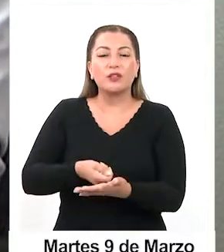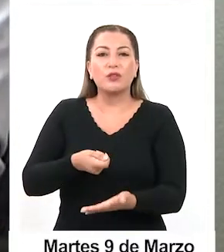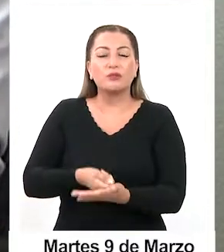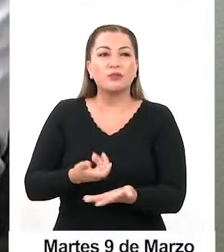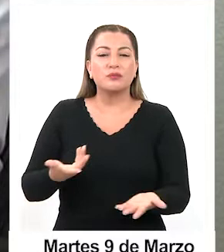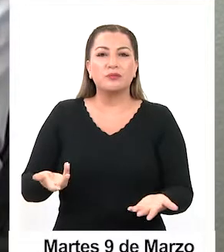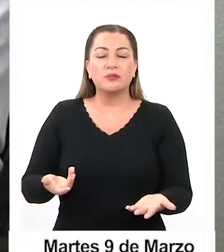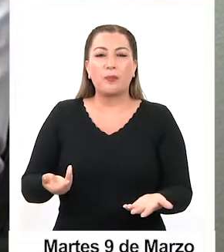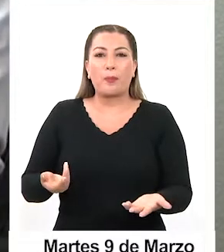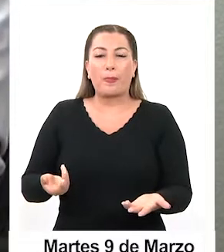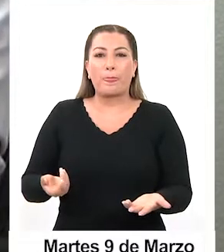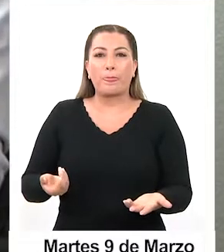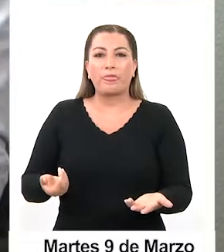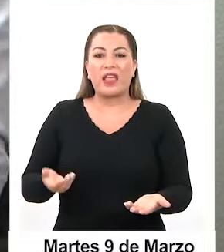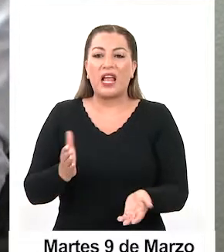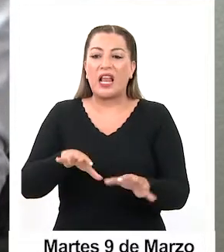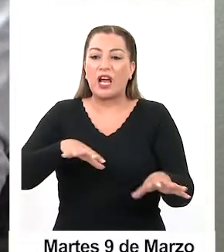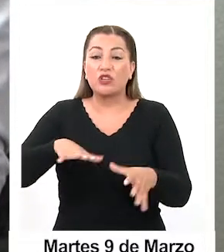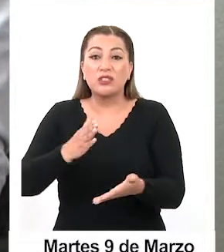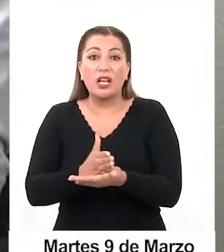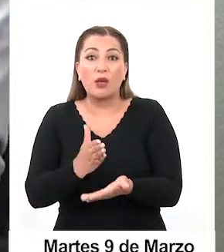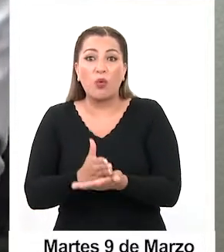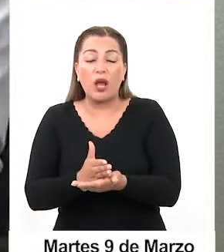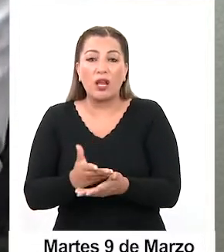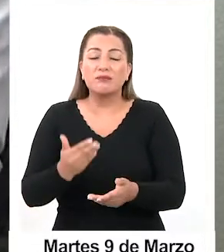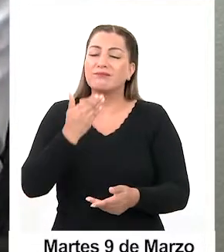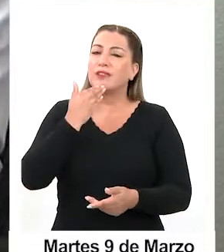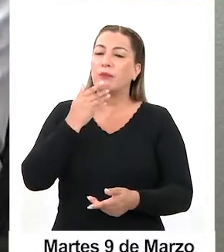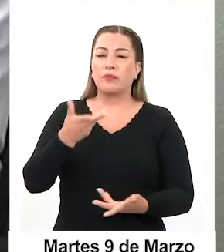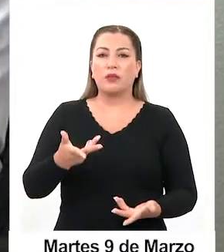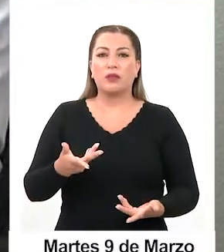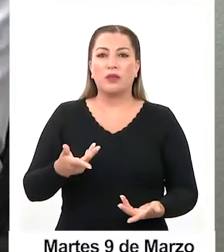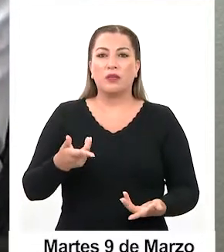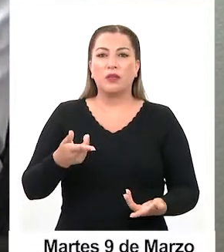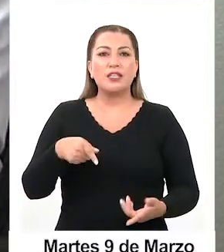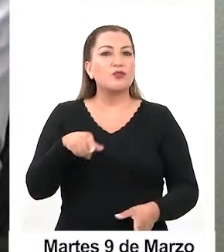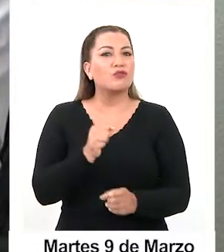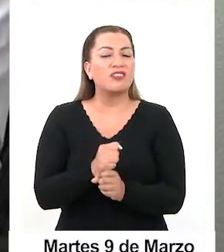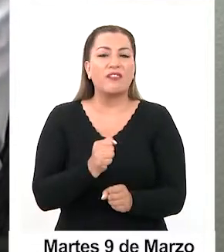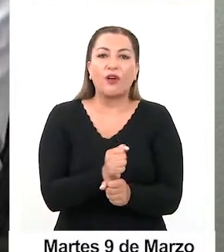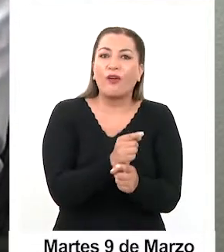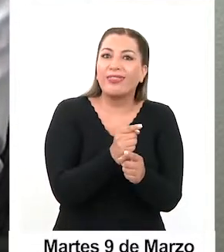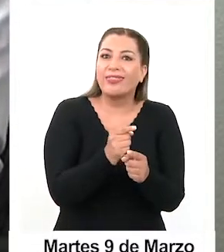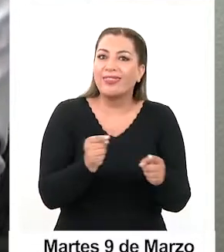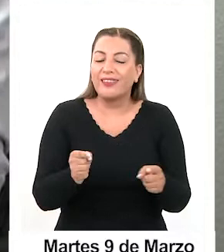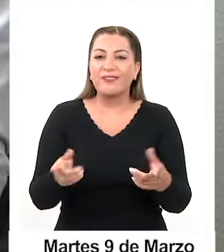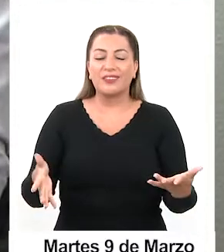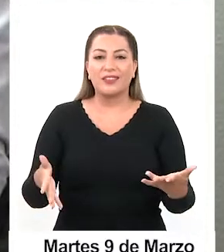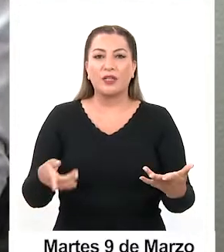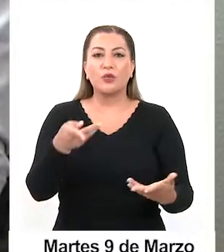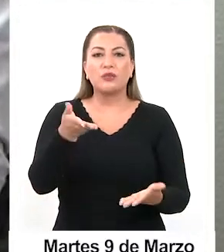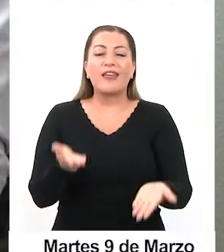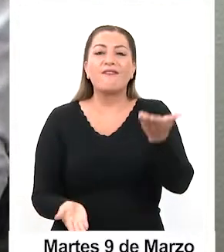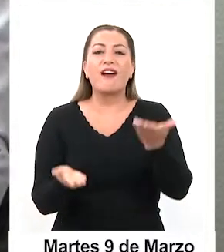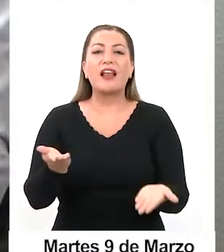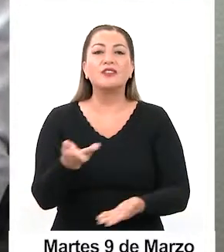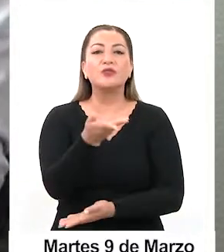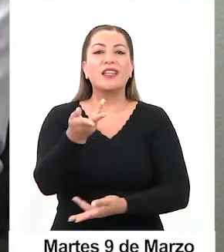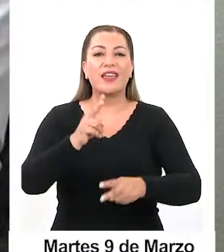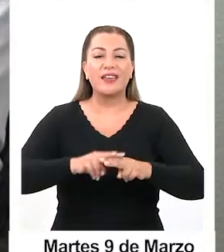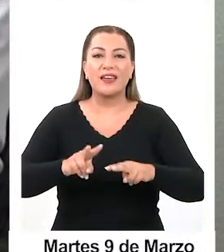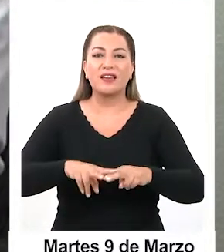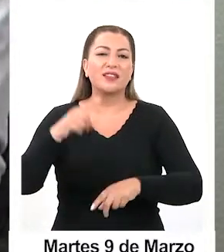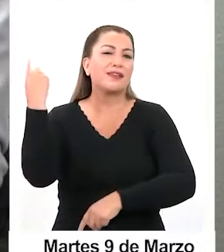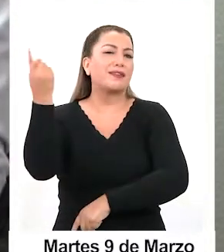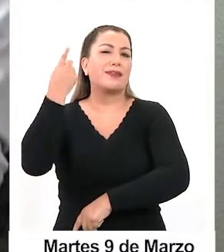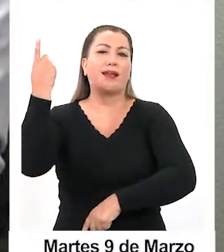fiscalizar los útiles escolares, pero ha sido una gestión poco corriente. ¿Cuál es el balance que usted realiza en general de